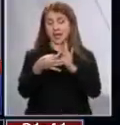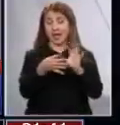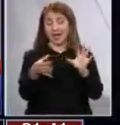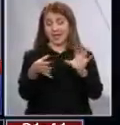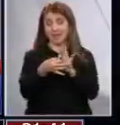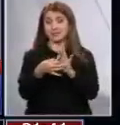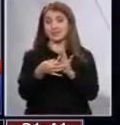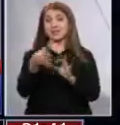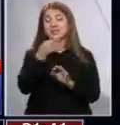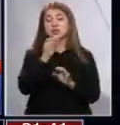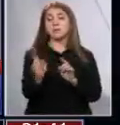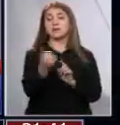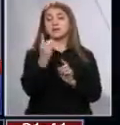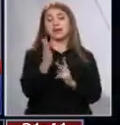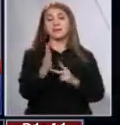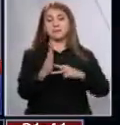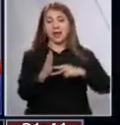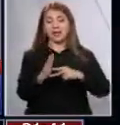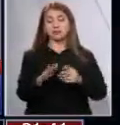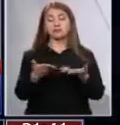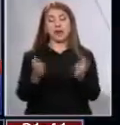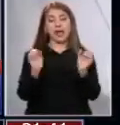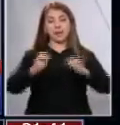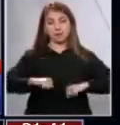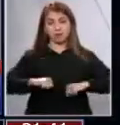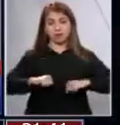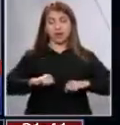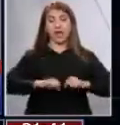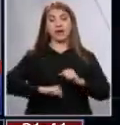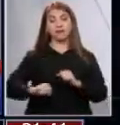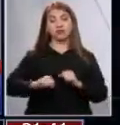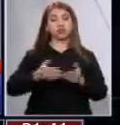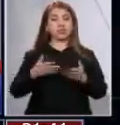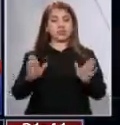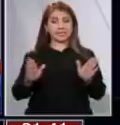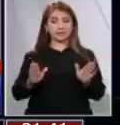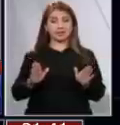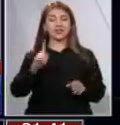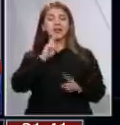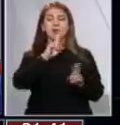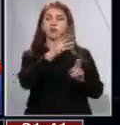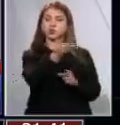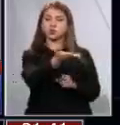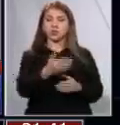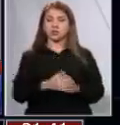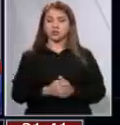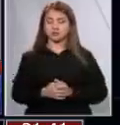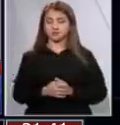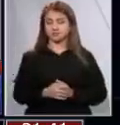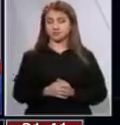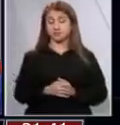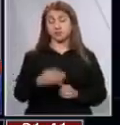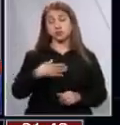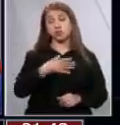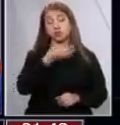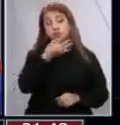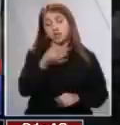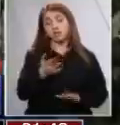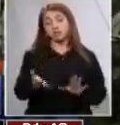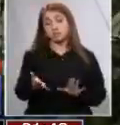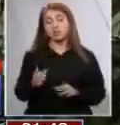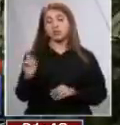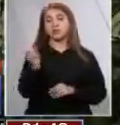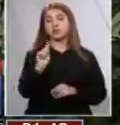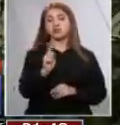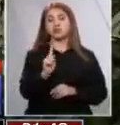dicho que este es el primer paso para aprobar el aborto libre, ¿qué le responde usted? Le diríamos que no